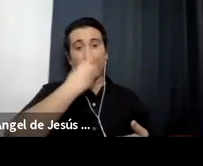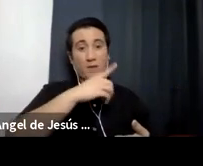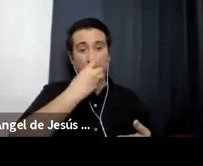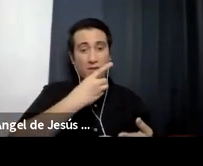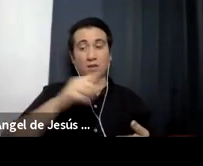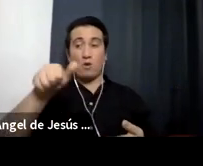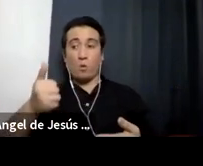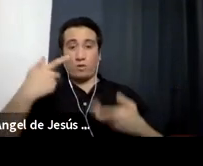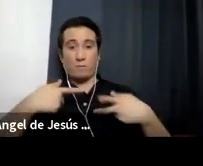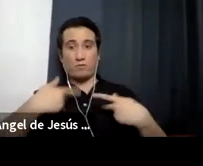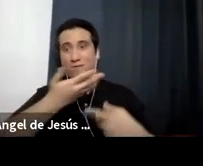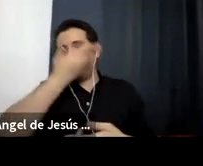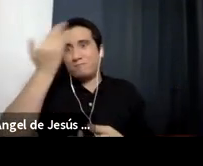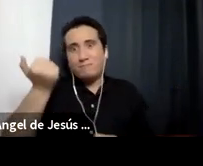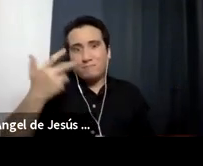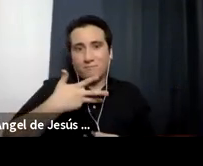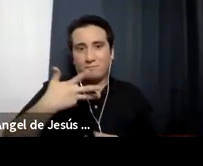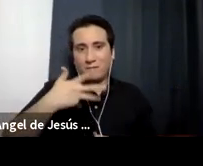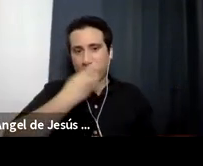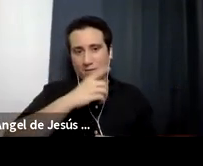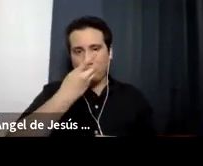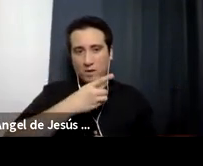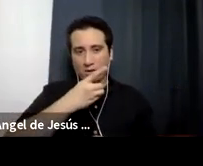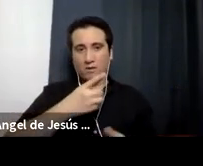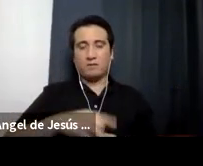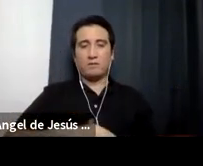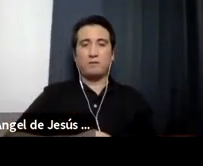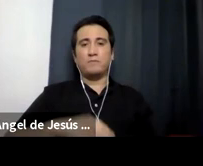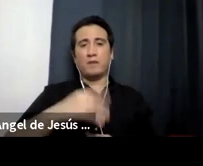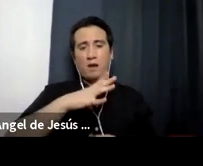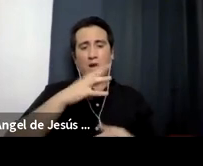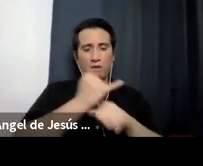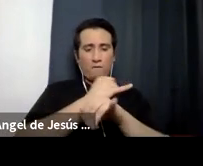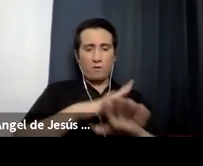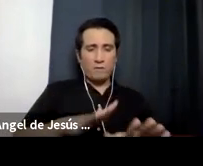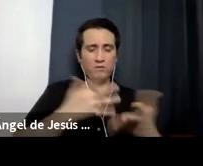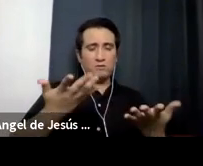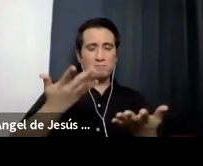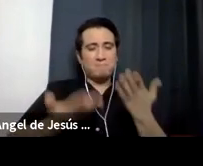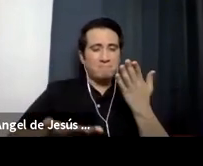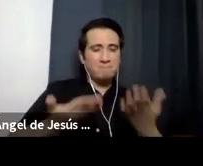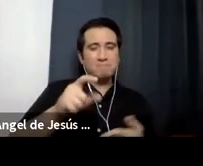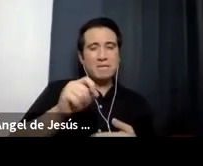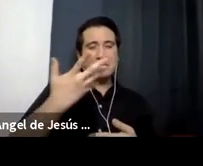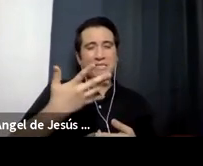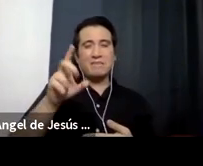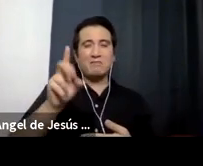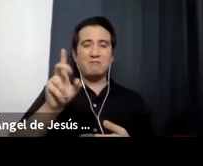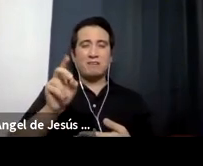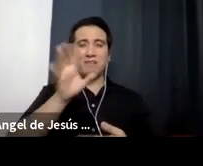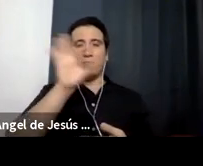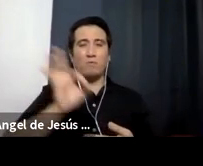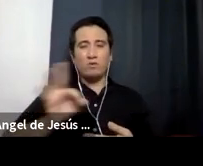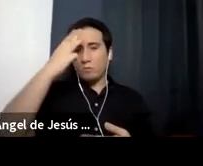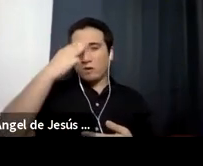sabe. Entonces, hay publicaciones que hacen estimaciones de hasta un 25 o 30% de mexicanos que